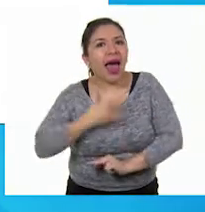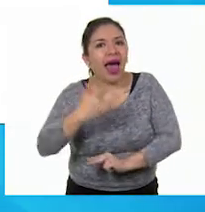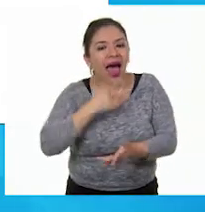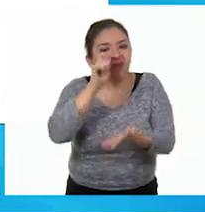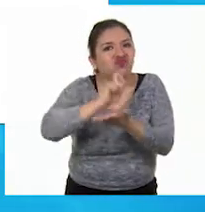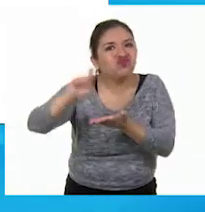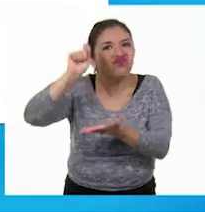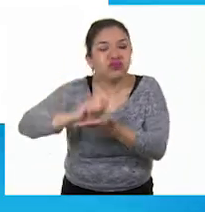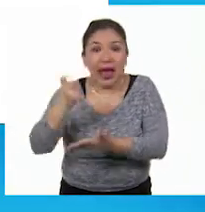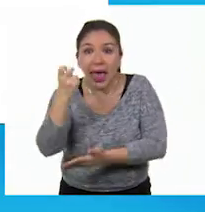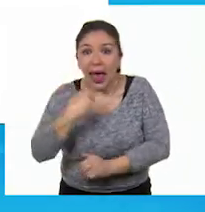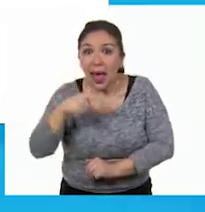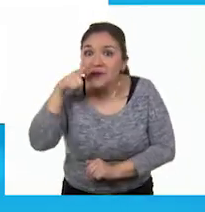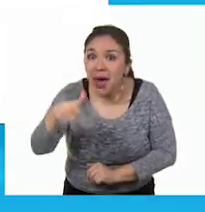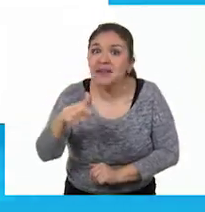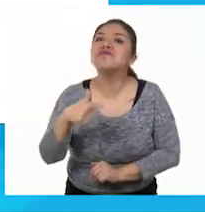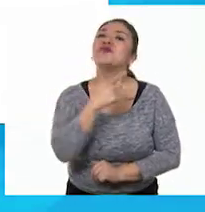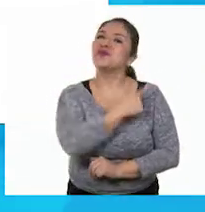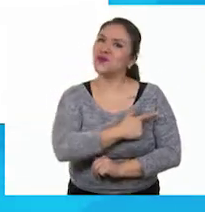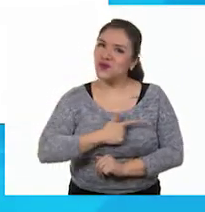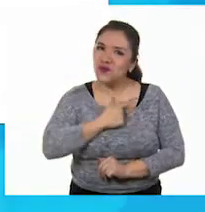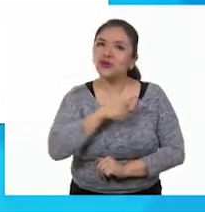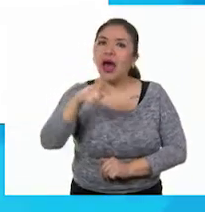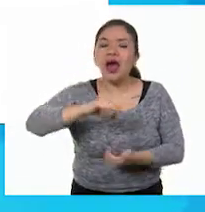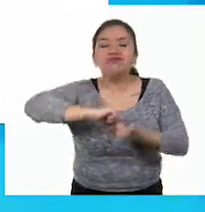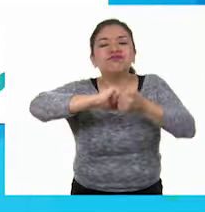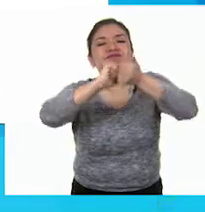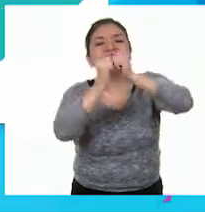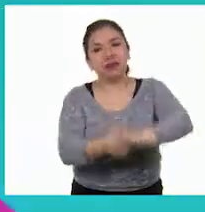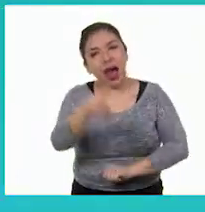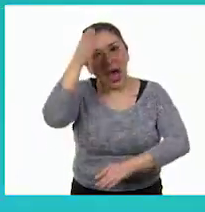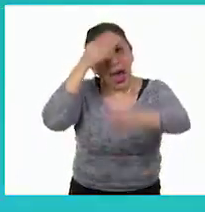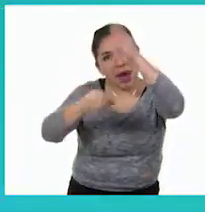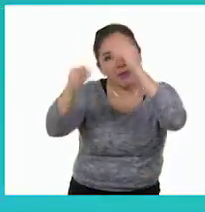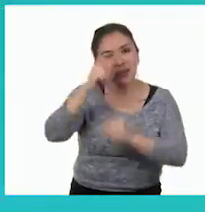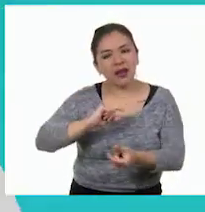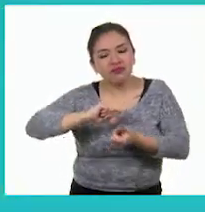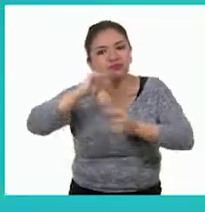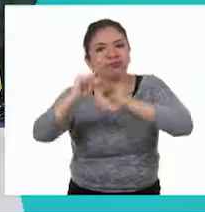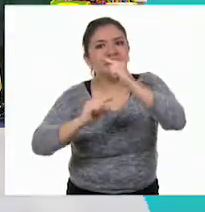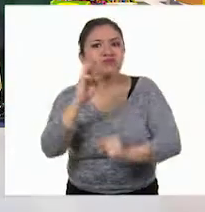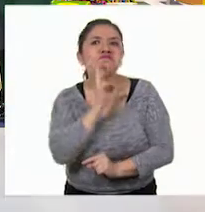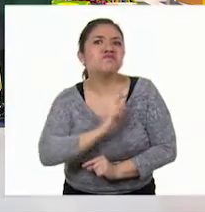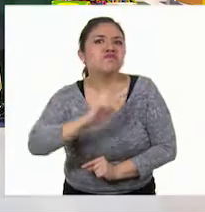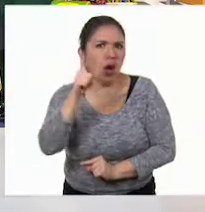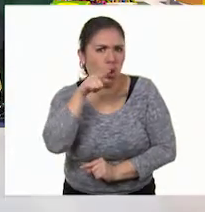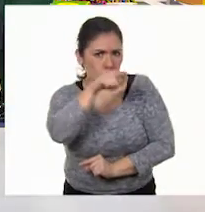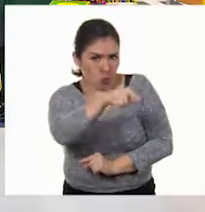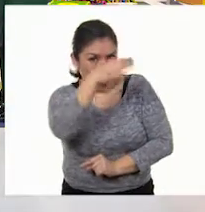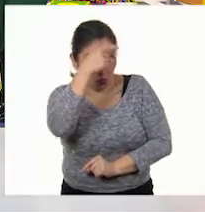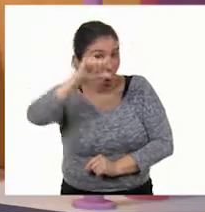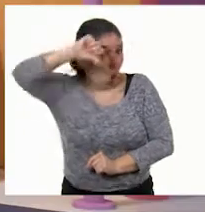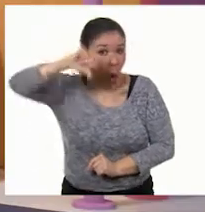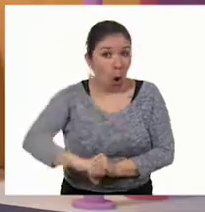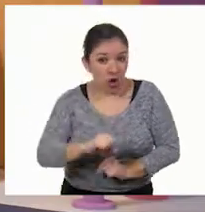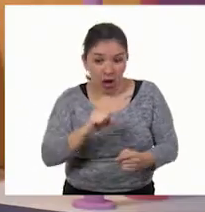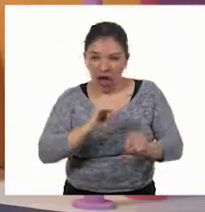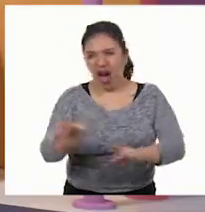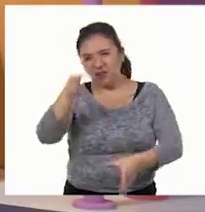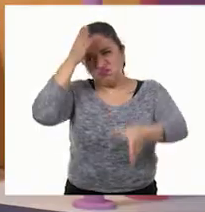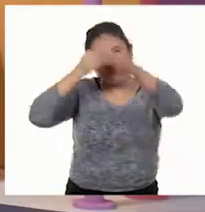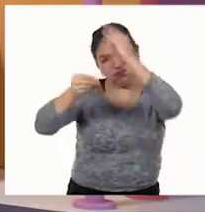Y eso nos da mucho gusto porque van aprendiendo. Sí. Y vamos a ir mejorando todos. Tú no aprendiste en un solo